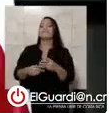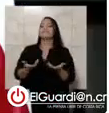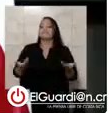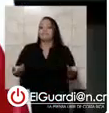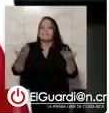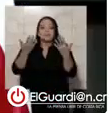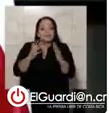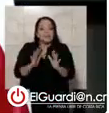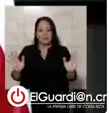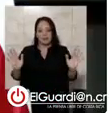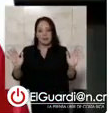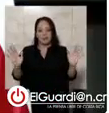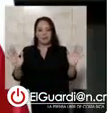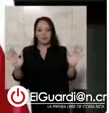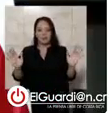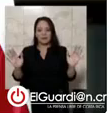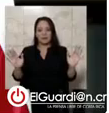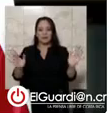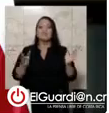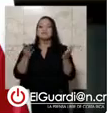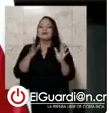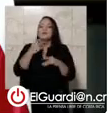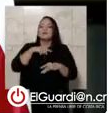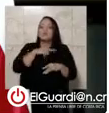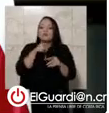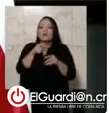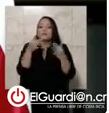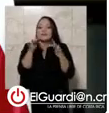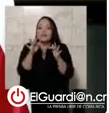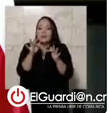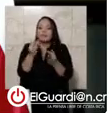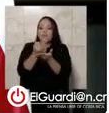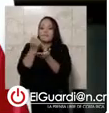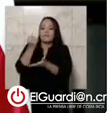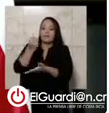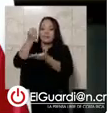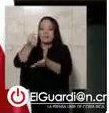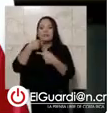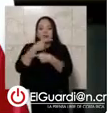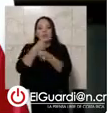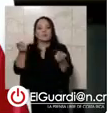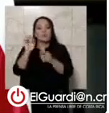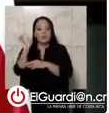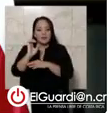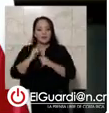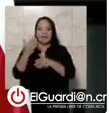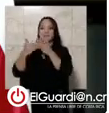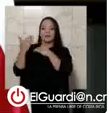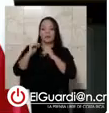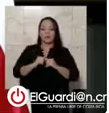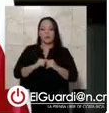Ya, de hecho, estamos con eso tratando de financiar declaratorias de emergencia anteriores